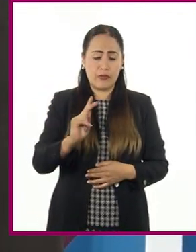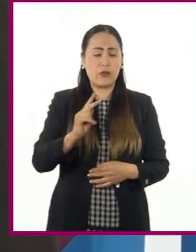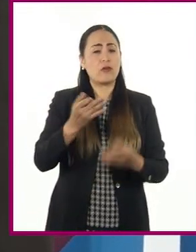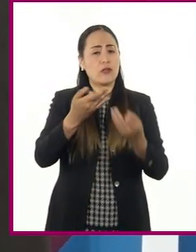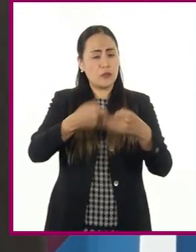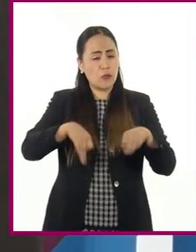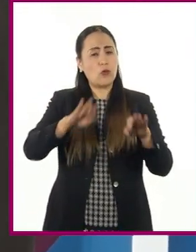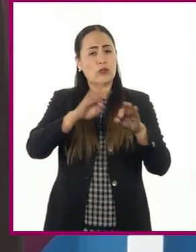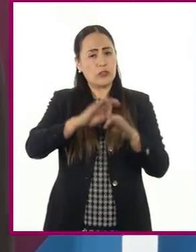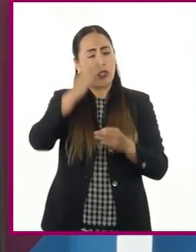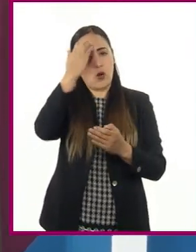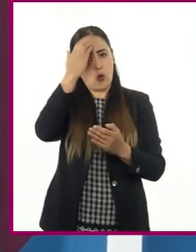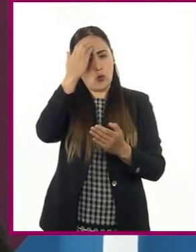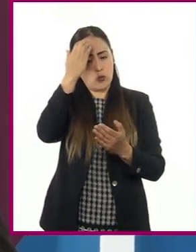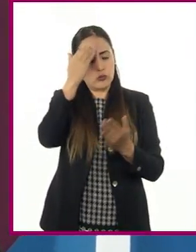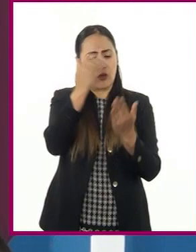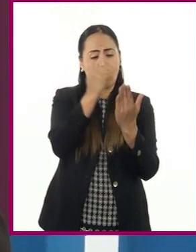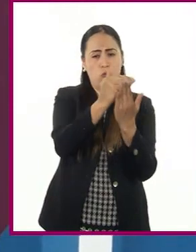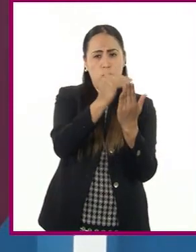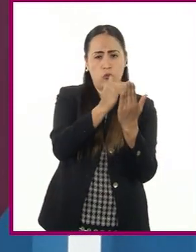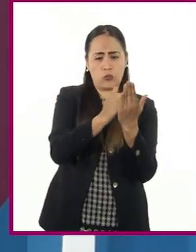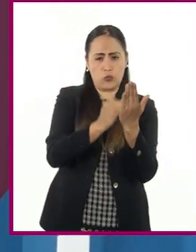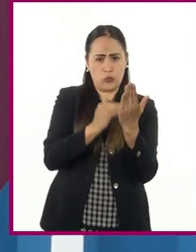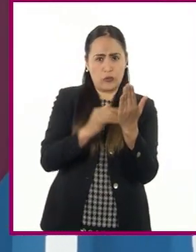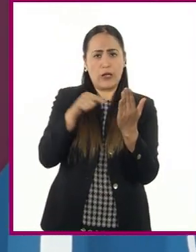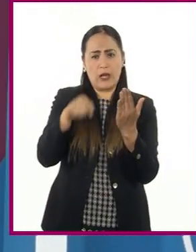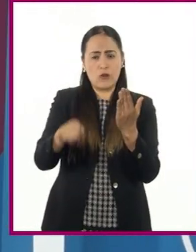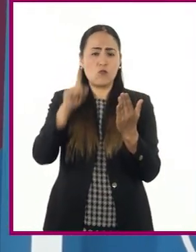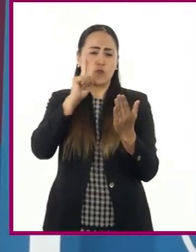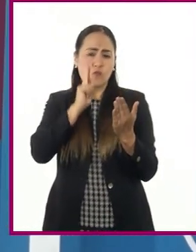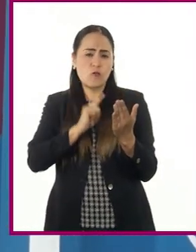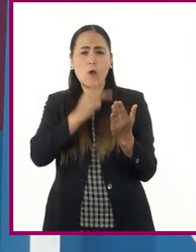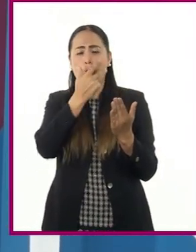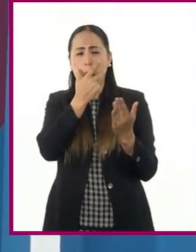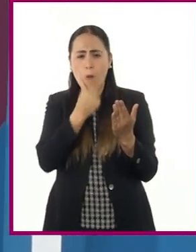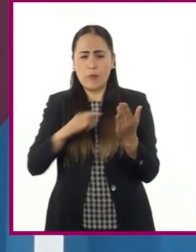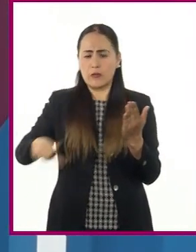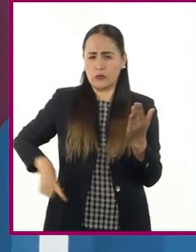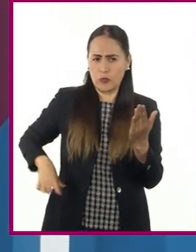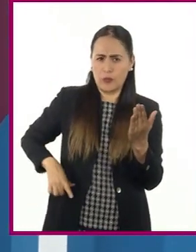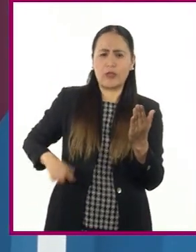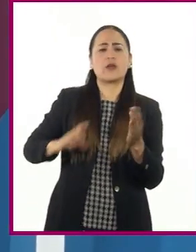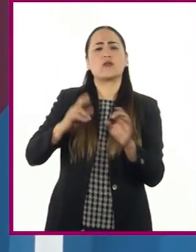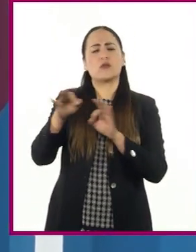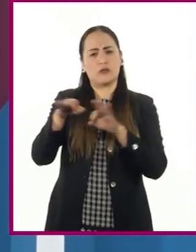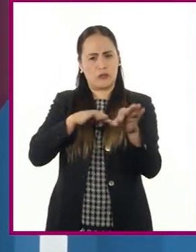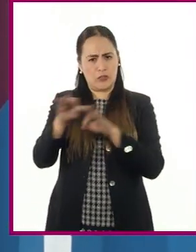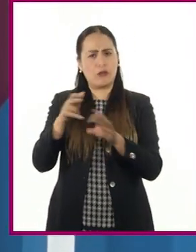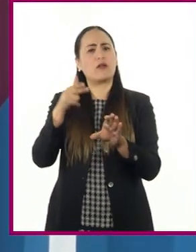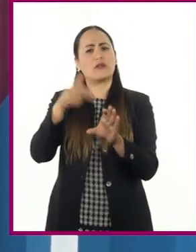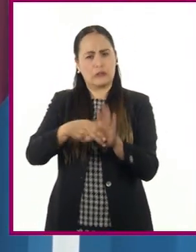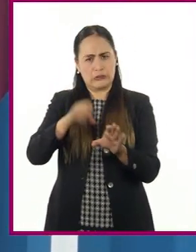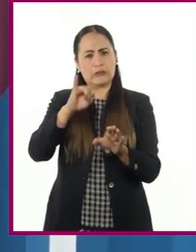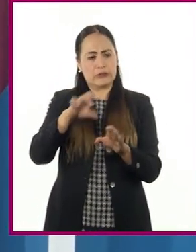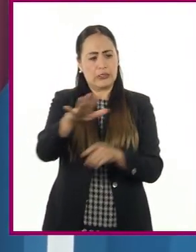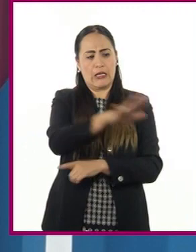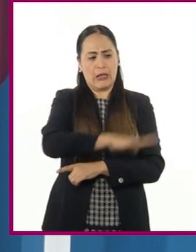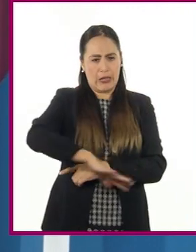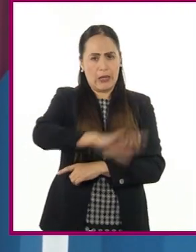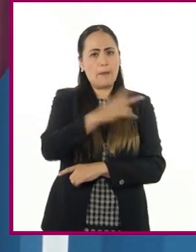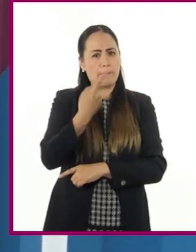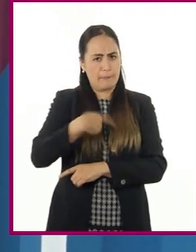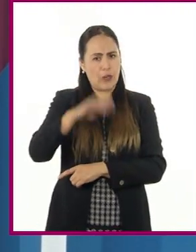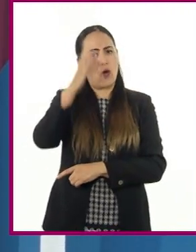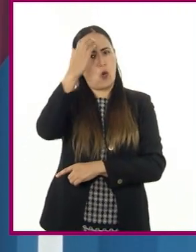conocer los principios que rigen la actuación de las servidoras y servidores públicos, ya que hasta el momento hemos hablado